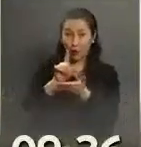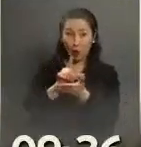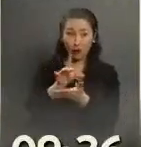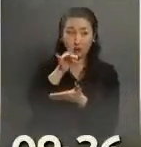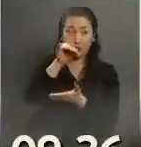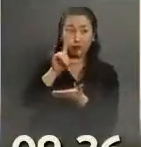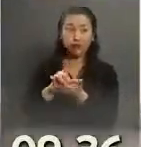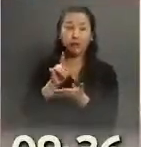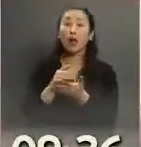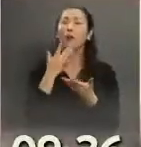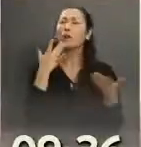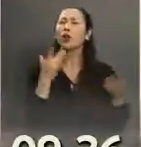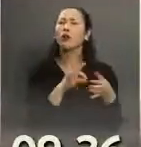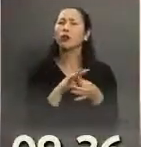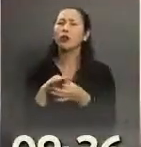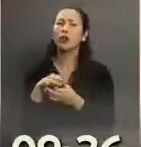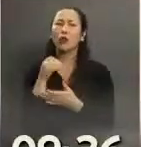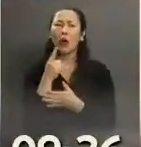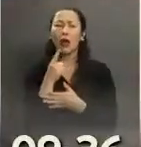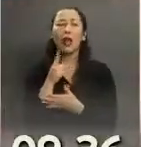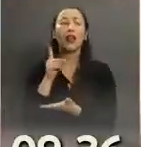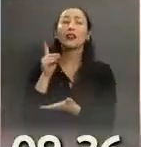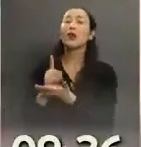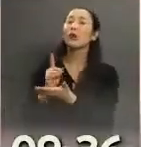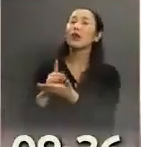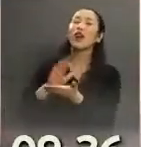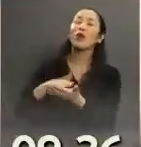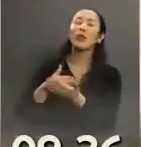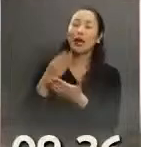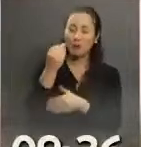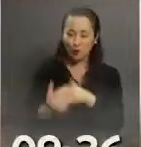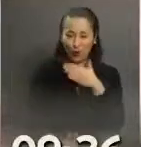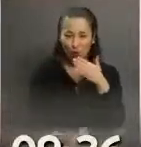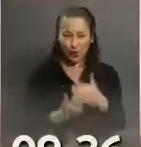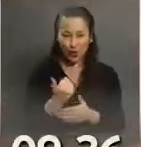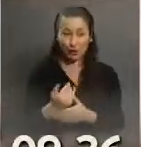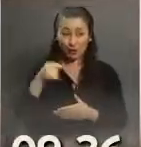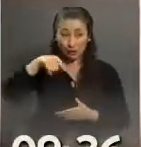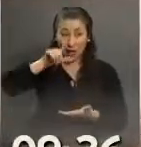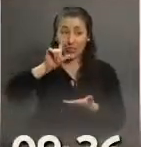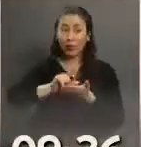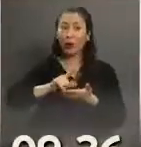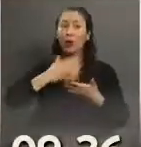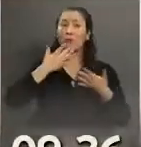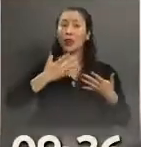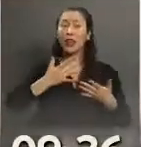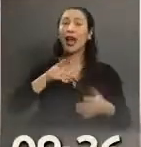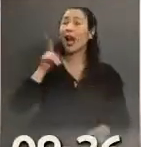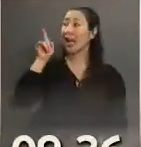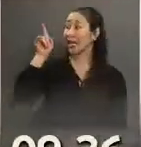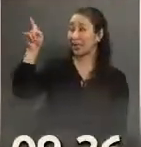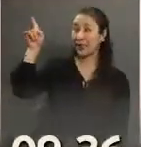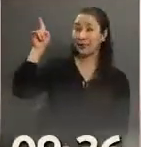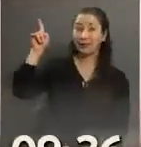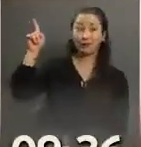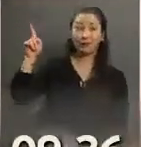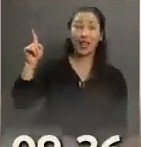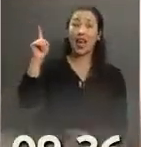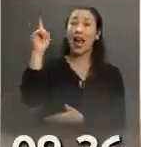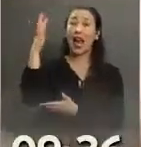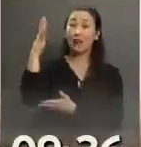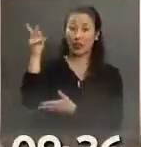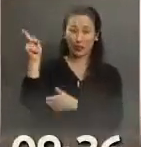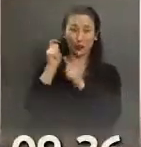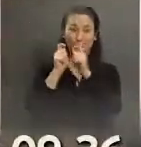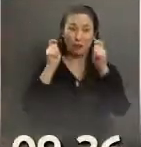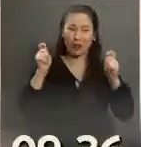convenimos este lugar porque, diputado, ¿cómo está? Hola. Buenos días. Convenimos este lugar porque ahí está el árbol de su campaña. Es cierto que es un